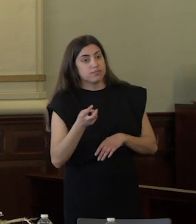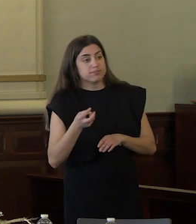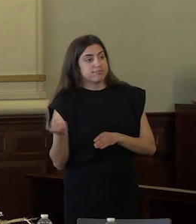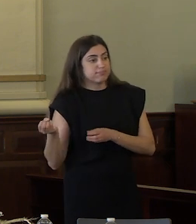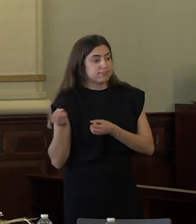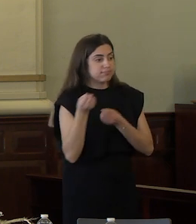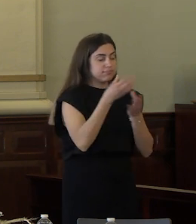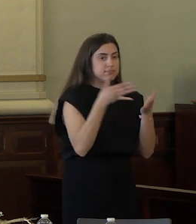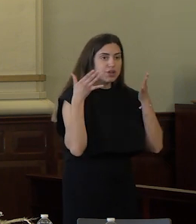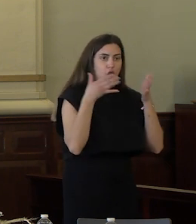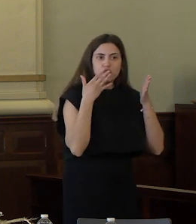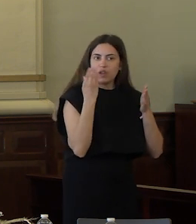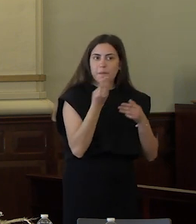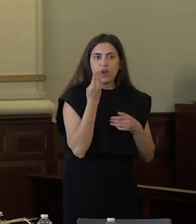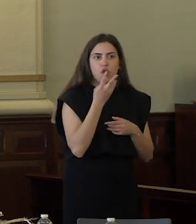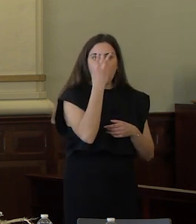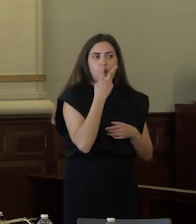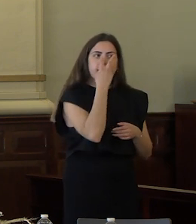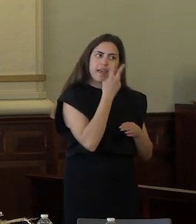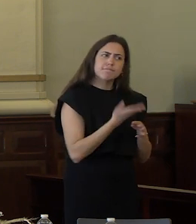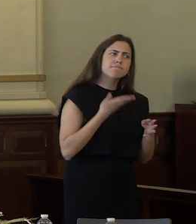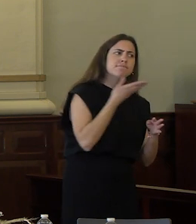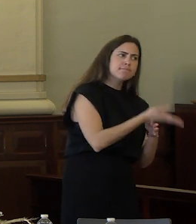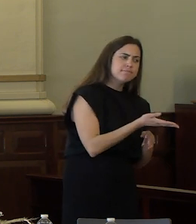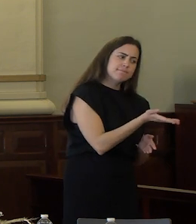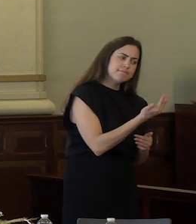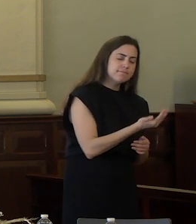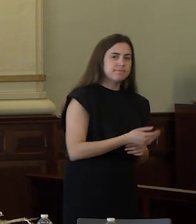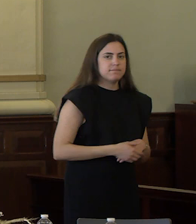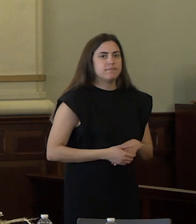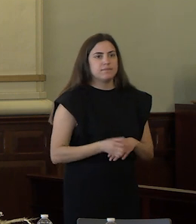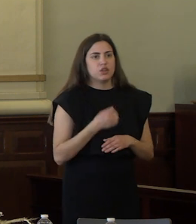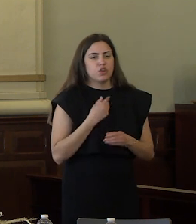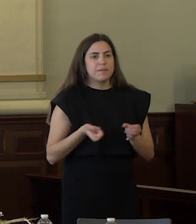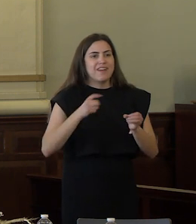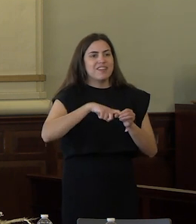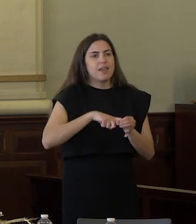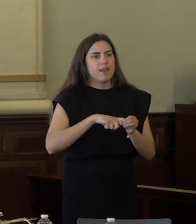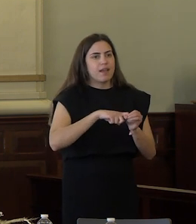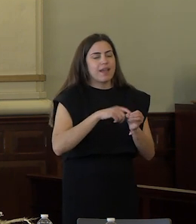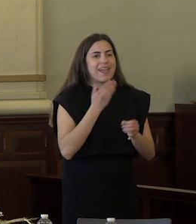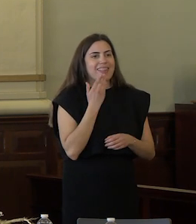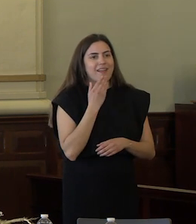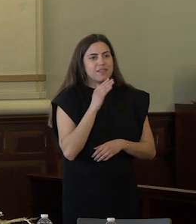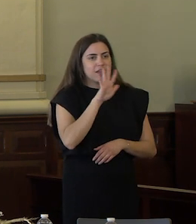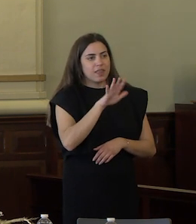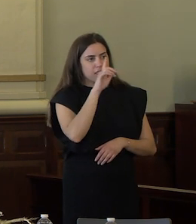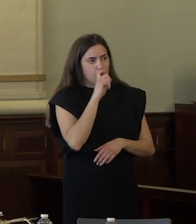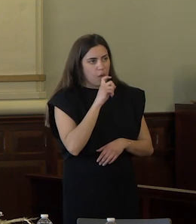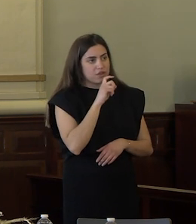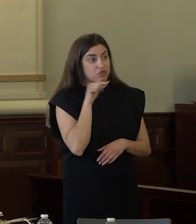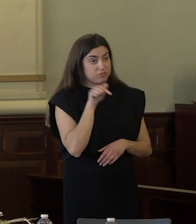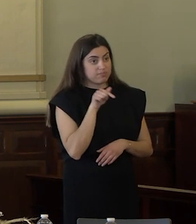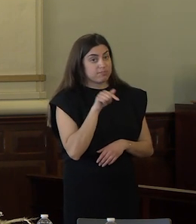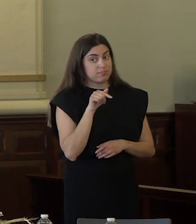consejo, acudir a la ONCE. Me afilié con 5 añitos, con tan solo 5 añitos, y desde entonces